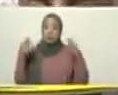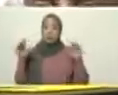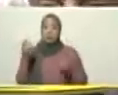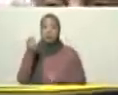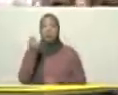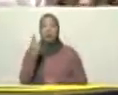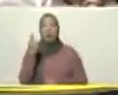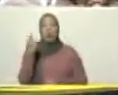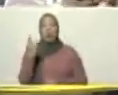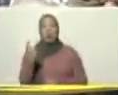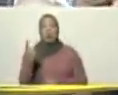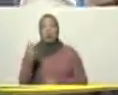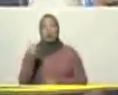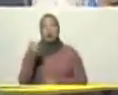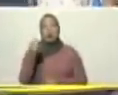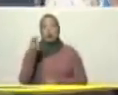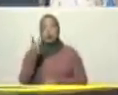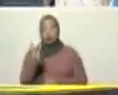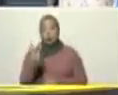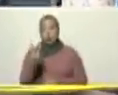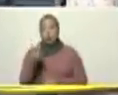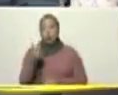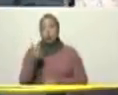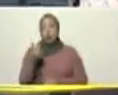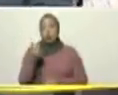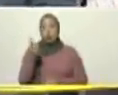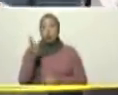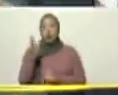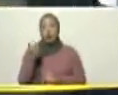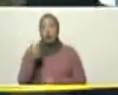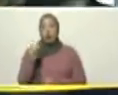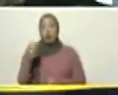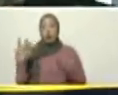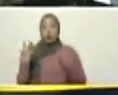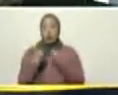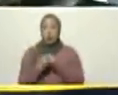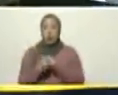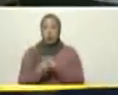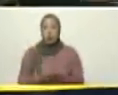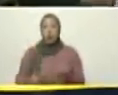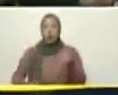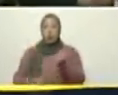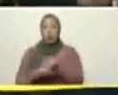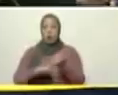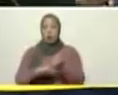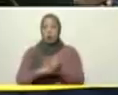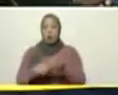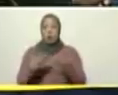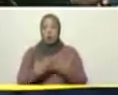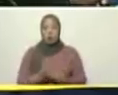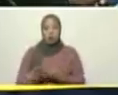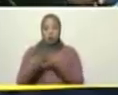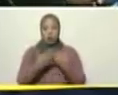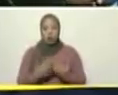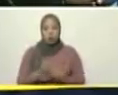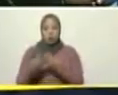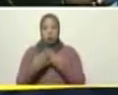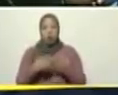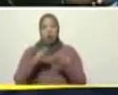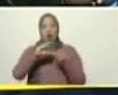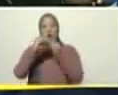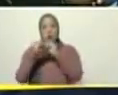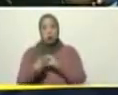11, 12, junto a la primera combatiente, estuvieron